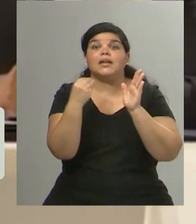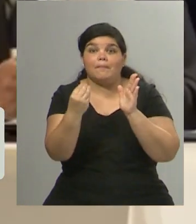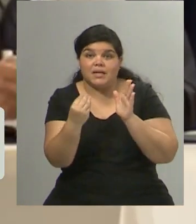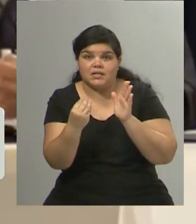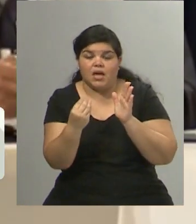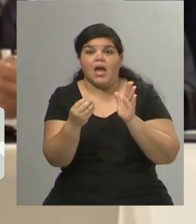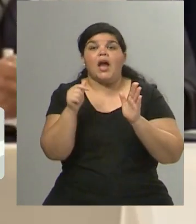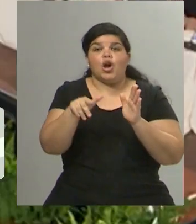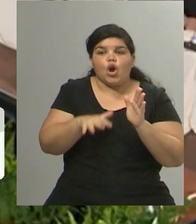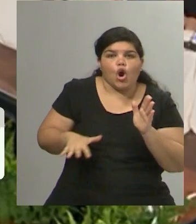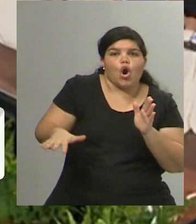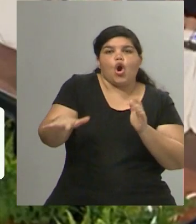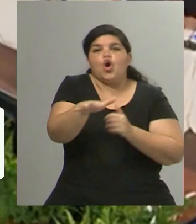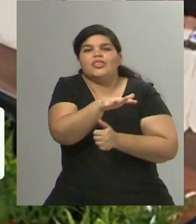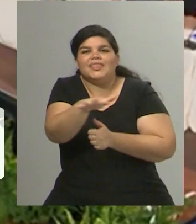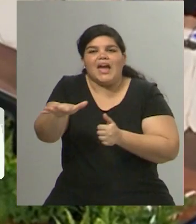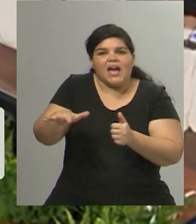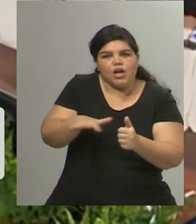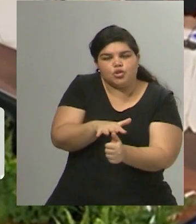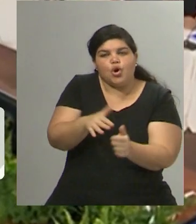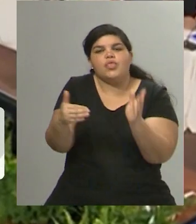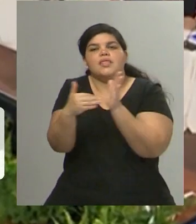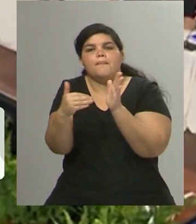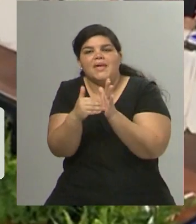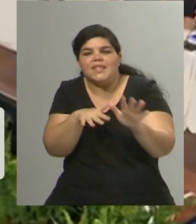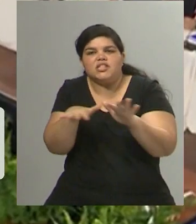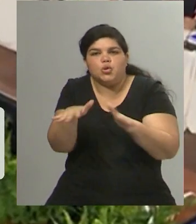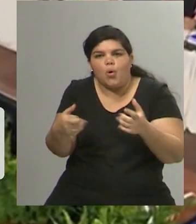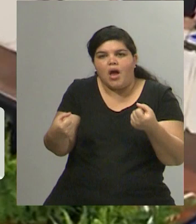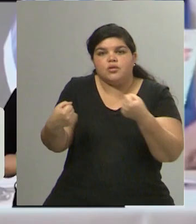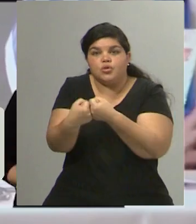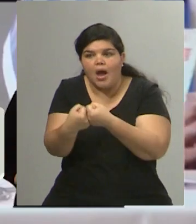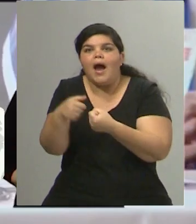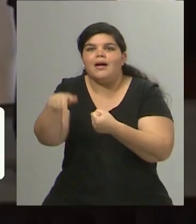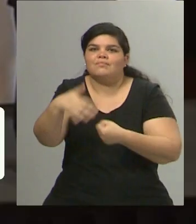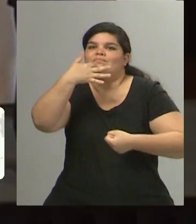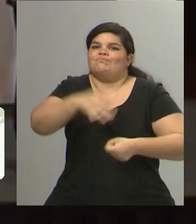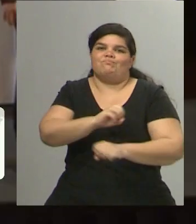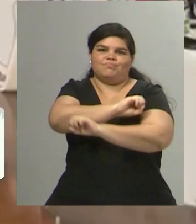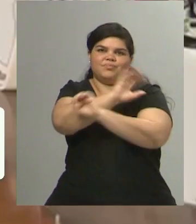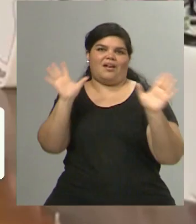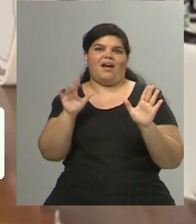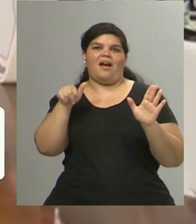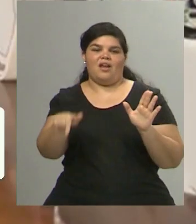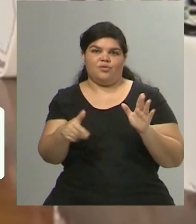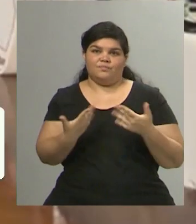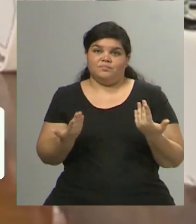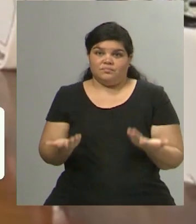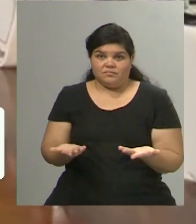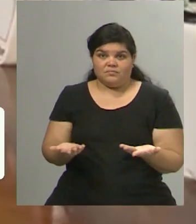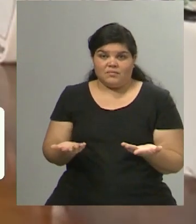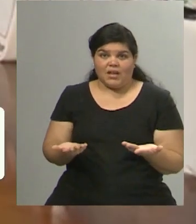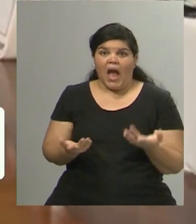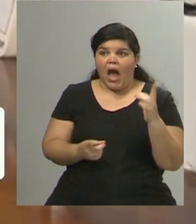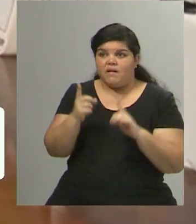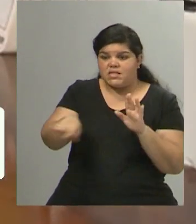contexto en el cual se hizo la negociación, uno entiende el porqué de la regla y llega a la conclusión, hermano, si no nos gustan